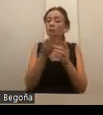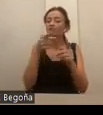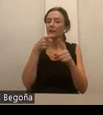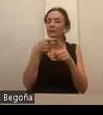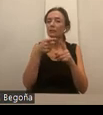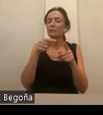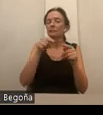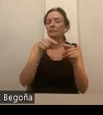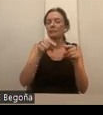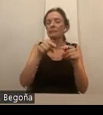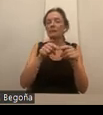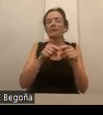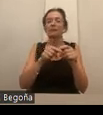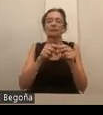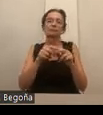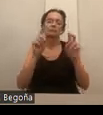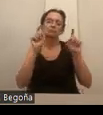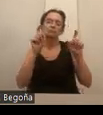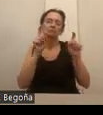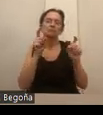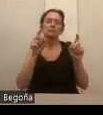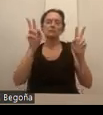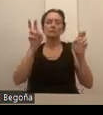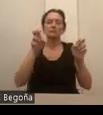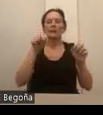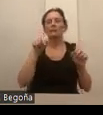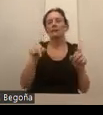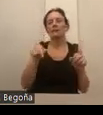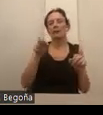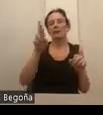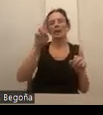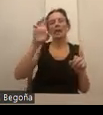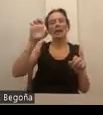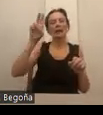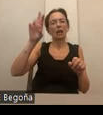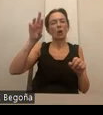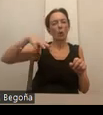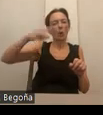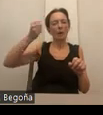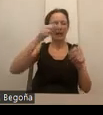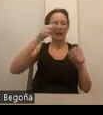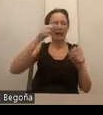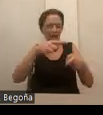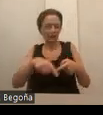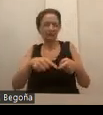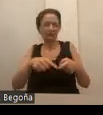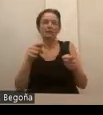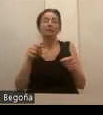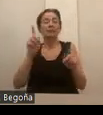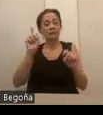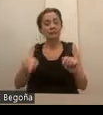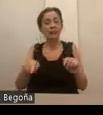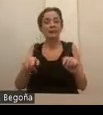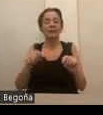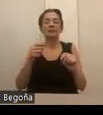enfermedades reumatológicas, las que hemos comentado, artritis reumatoide, espondilitis, pero también fibromialgia, artrosis,